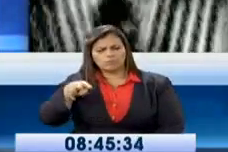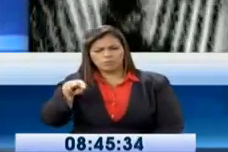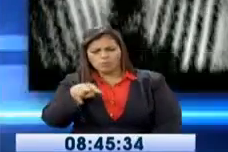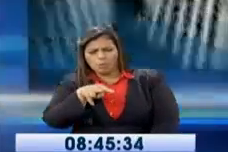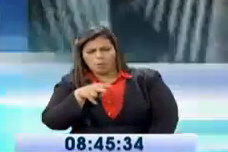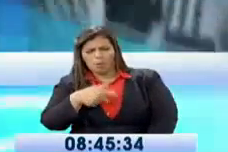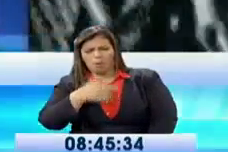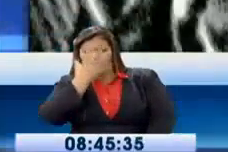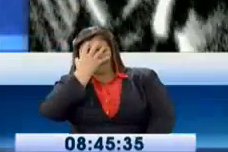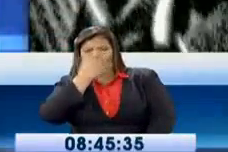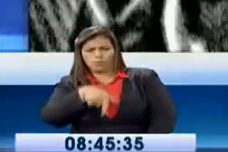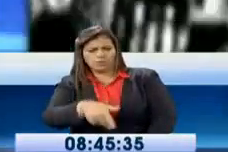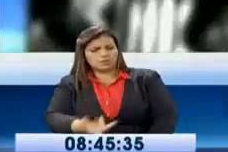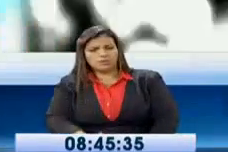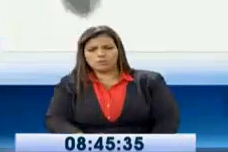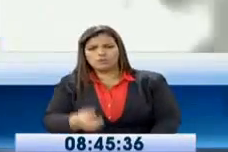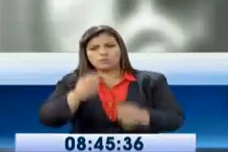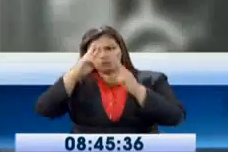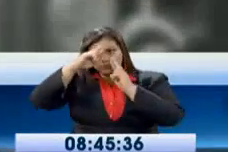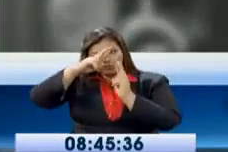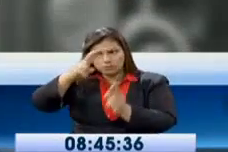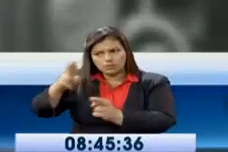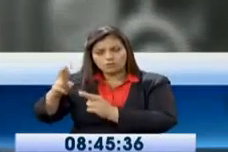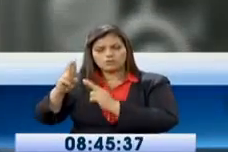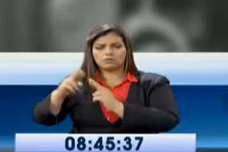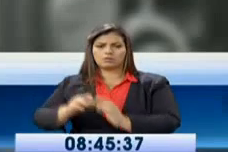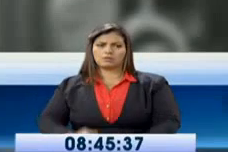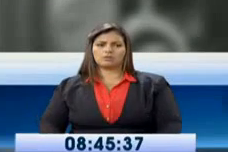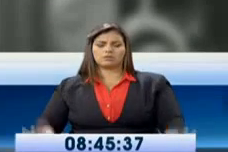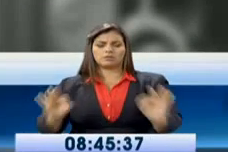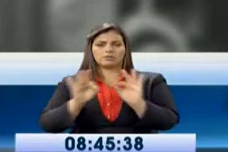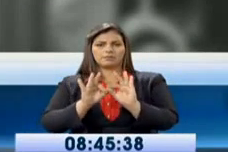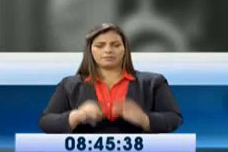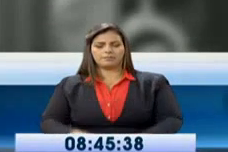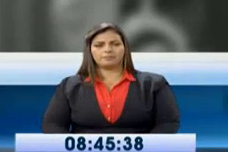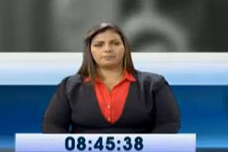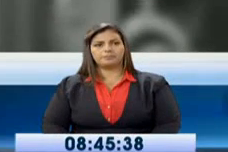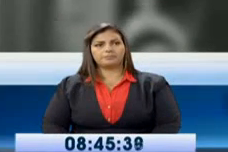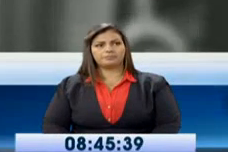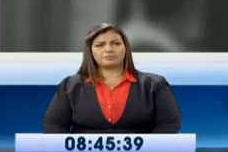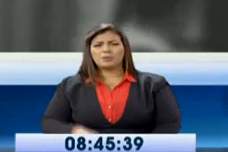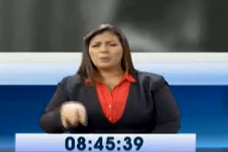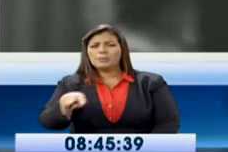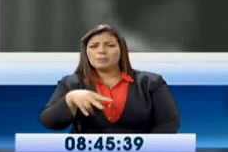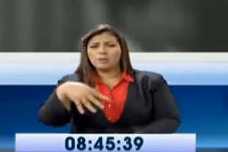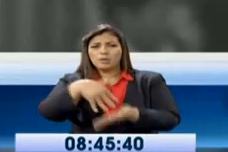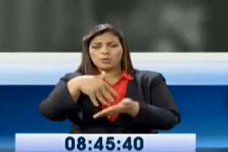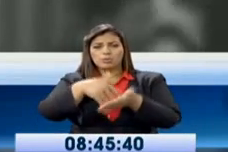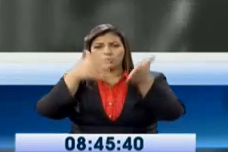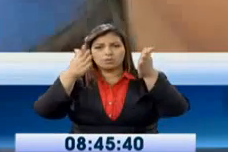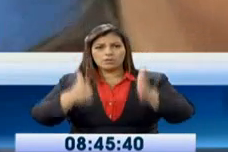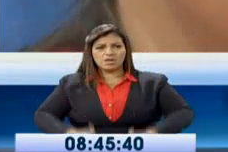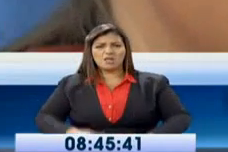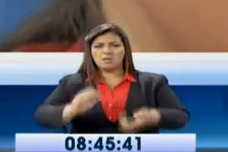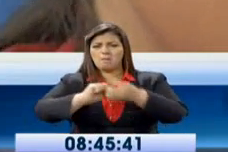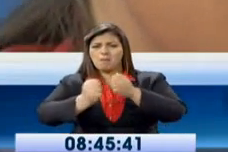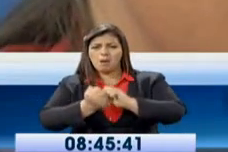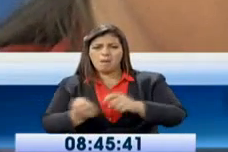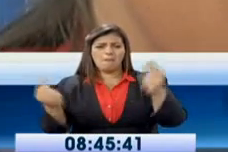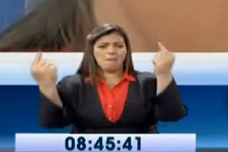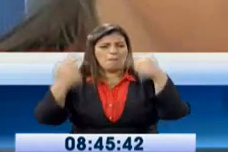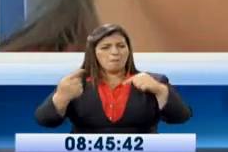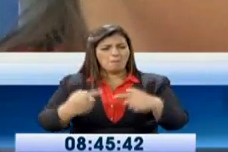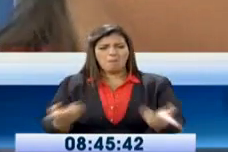cosas. Hay que respetar. Hay que respetar. Y de persistir estas situaciones de indisciplina y violencia, se aplicarán las